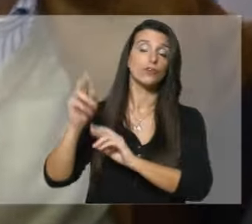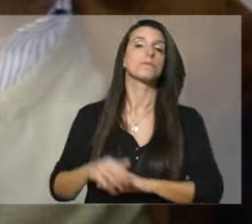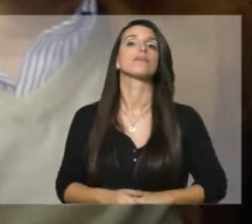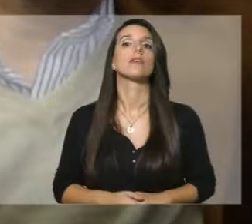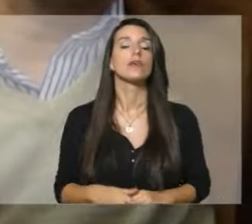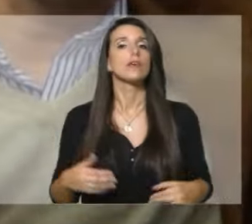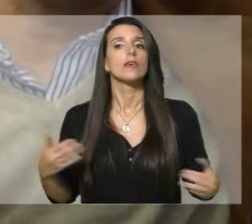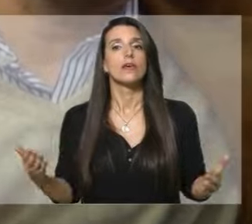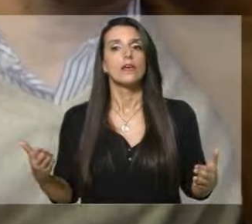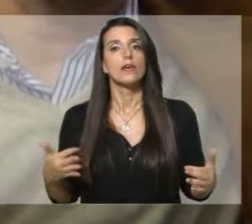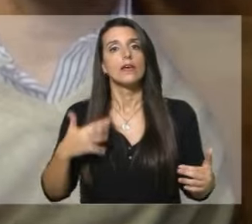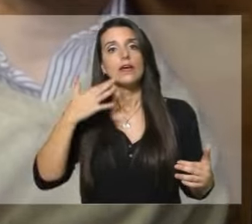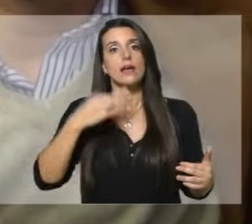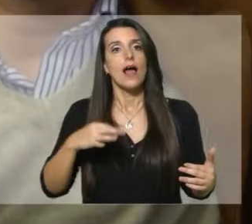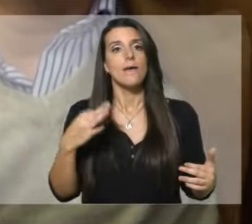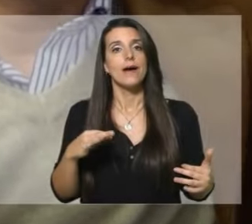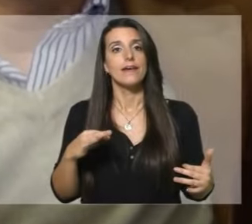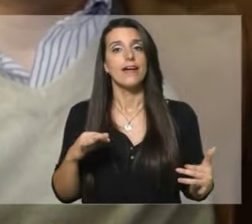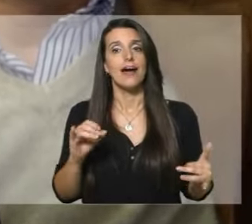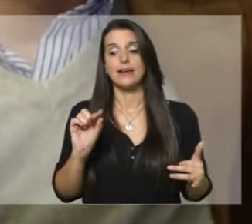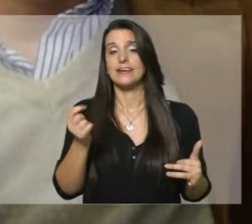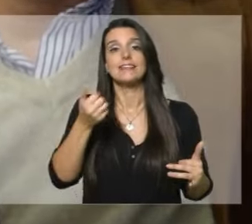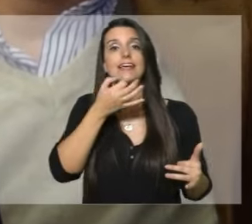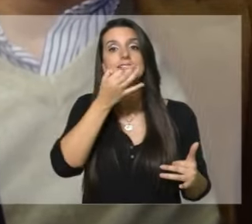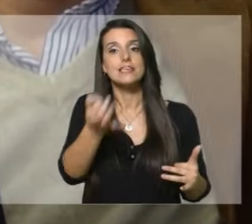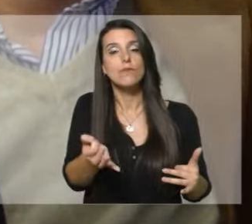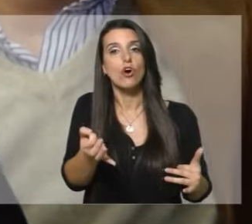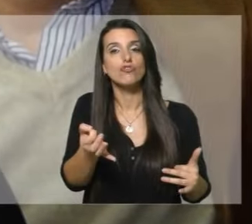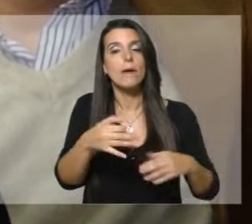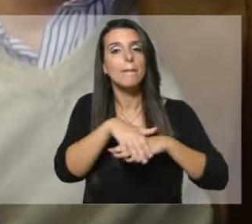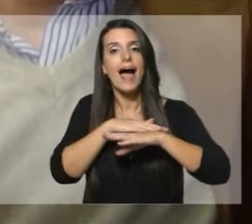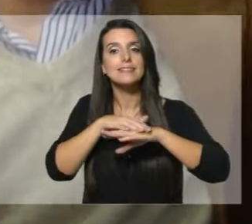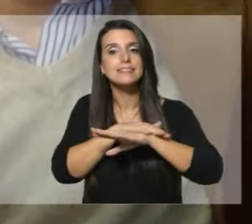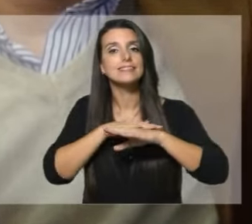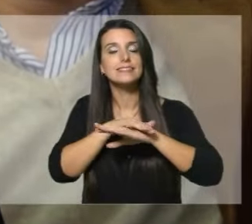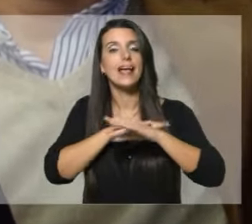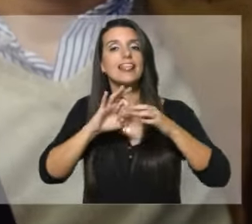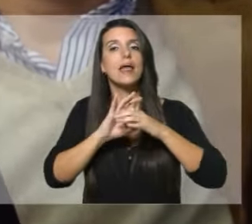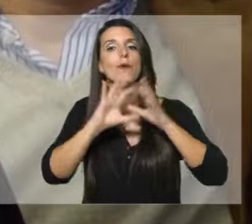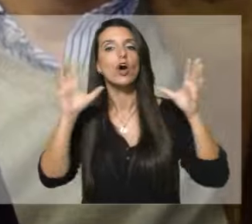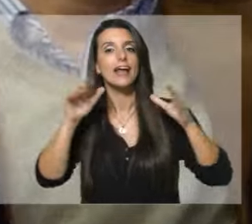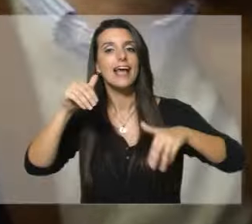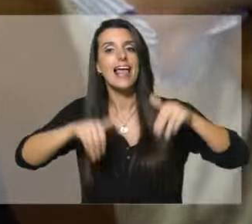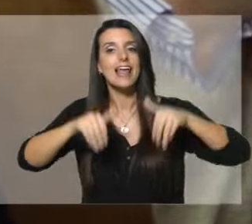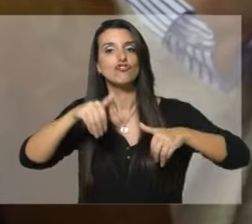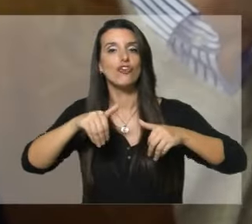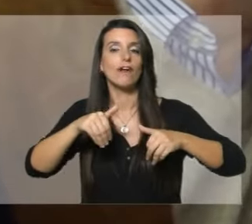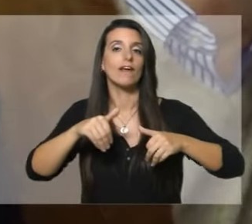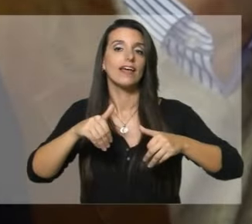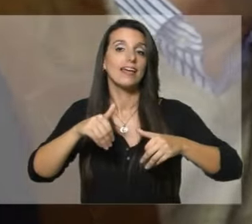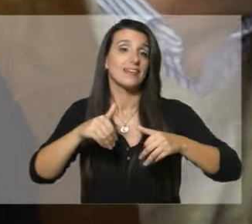y y la verdad que como dijimos recién la base de la Democracia son las elecciones internas nosotros las queremos